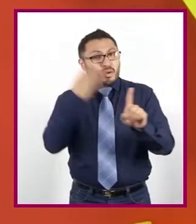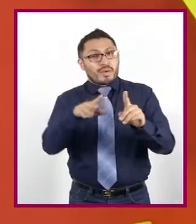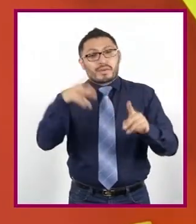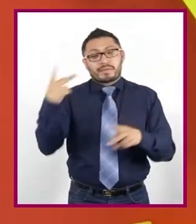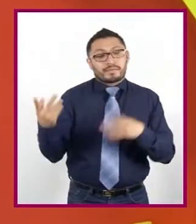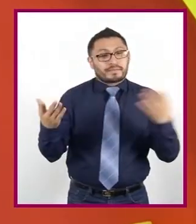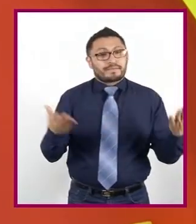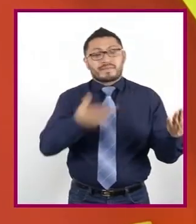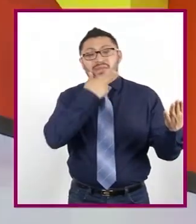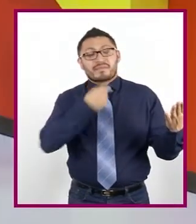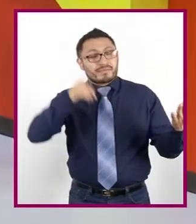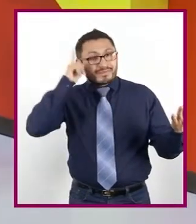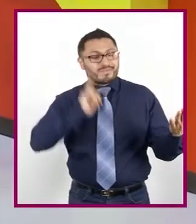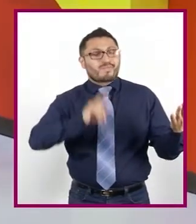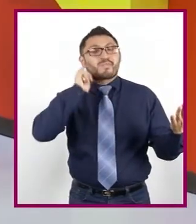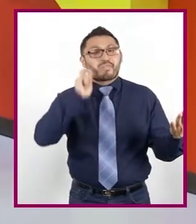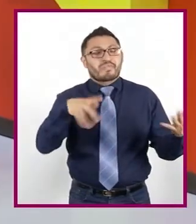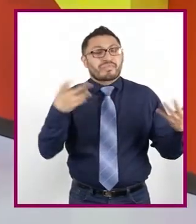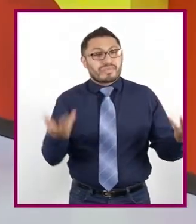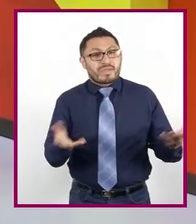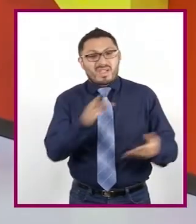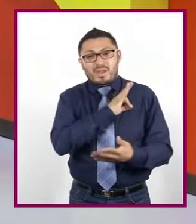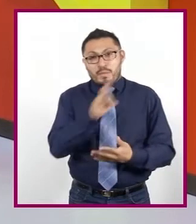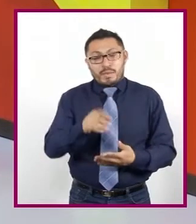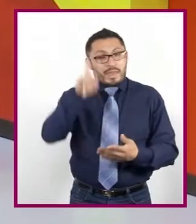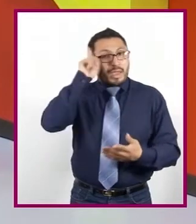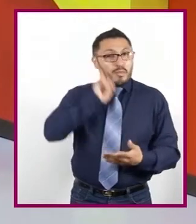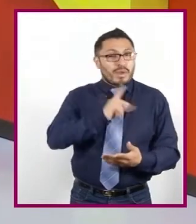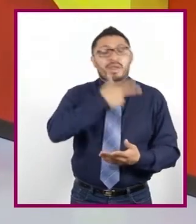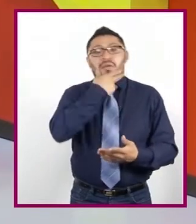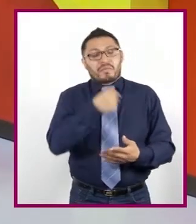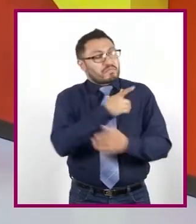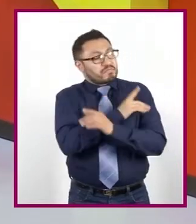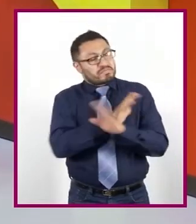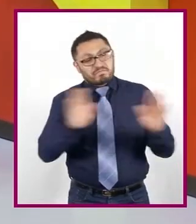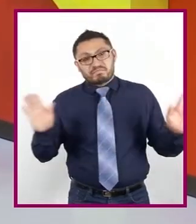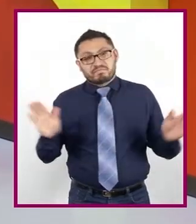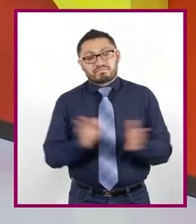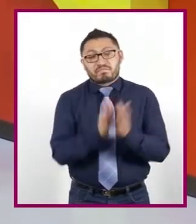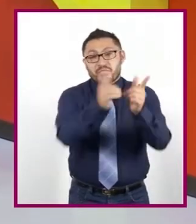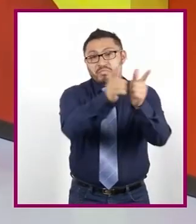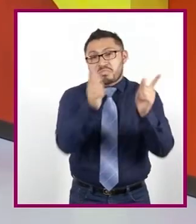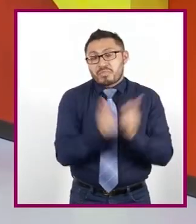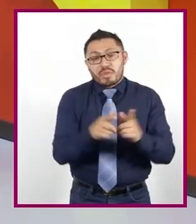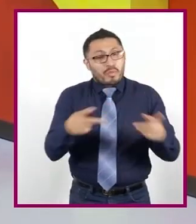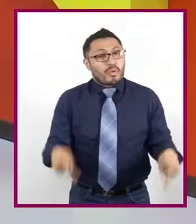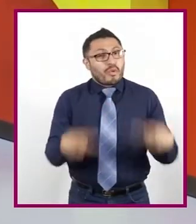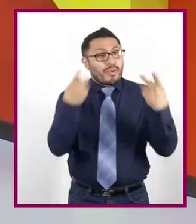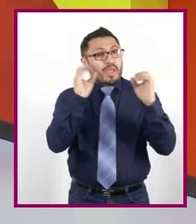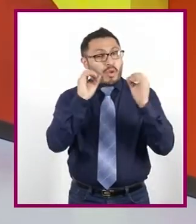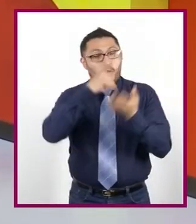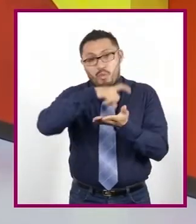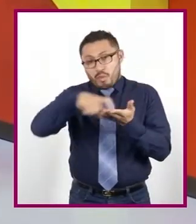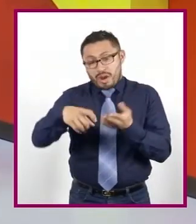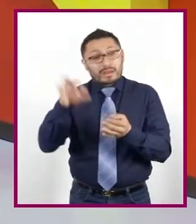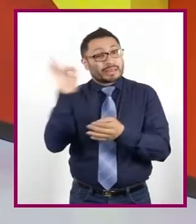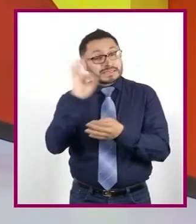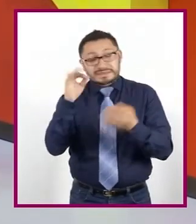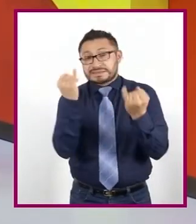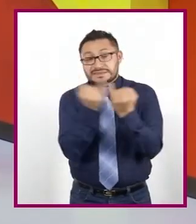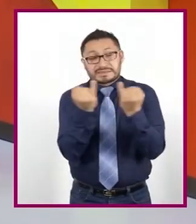ambos sexos. Es decir, puede ser mujer u hombre, o un grupo quien vende o compra, o en su